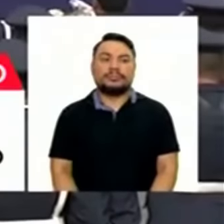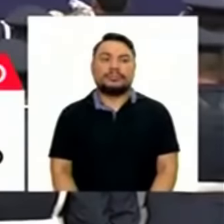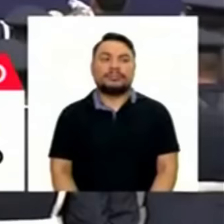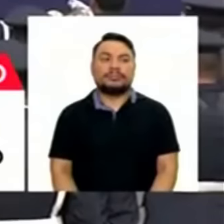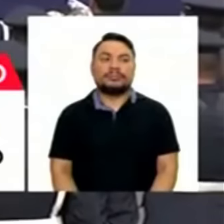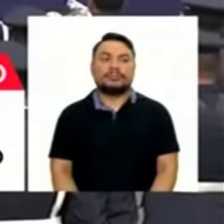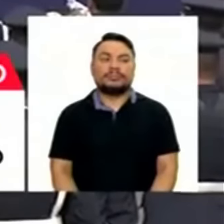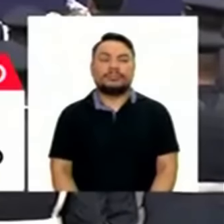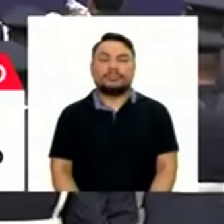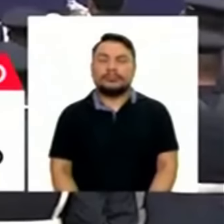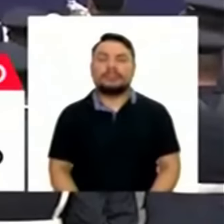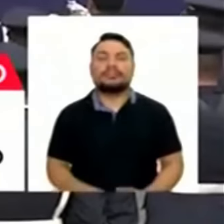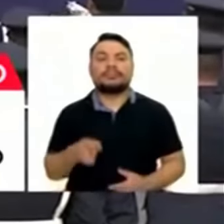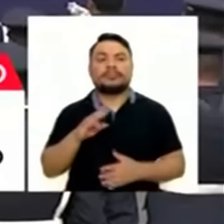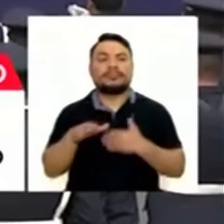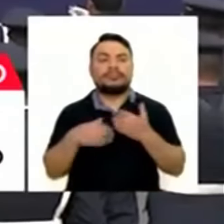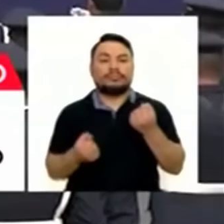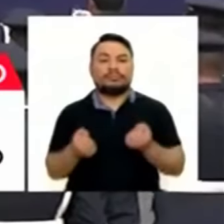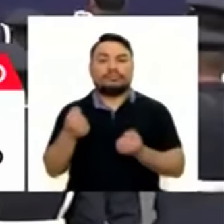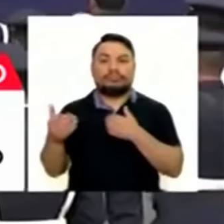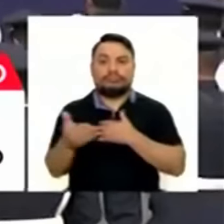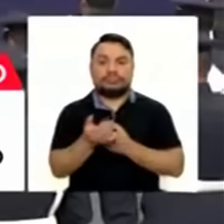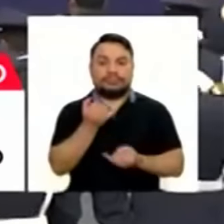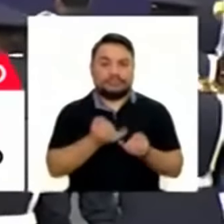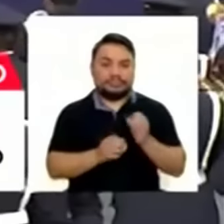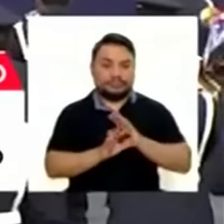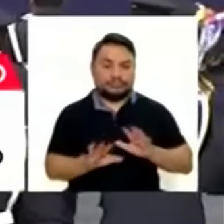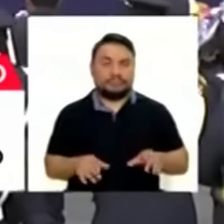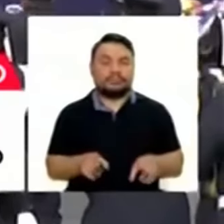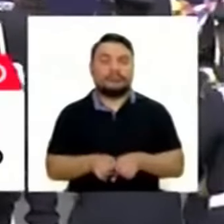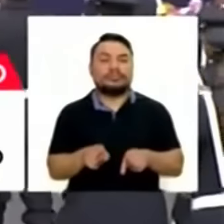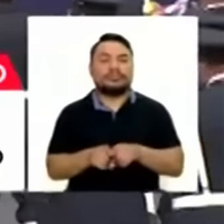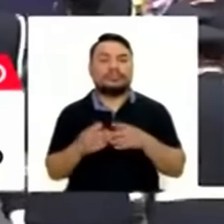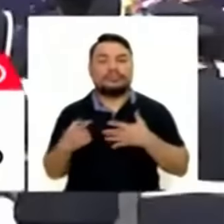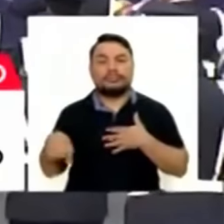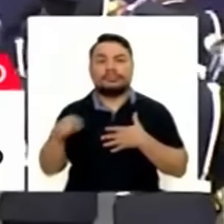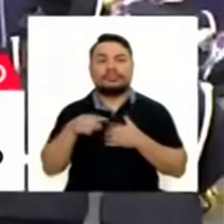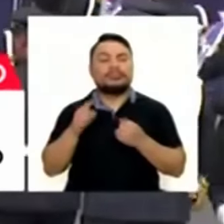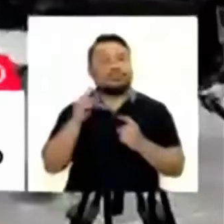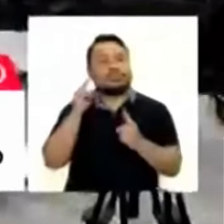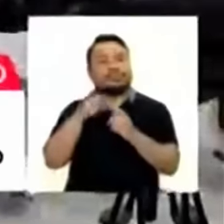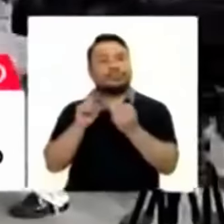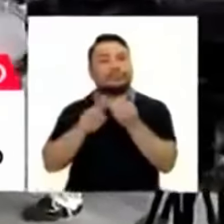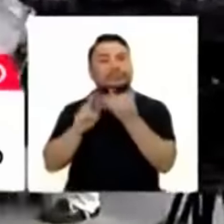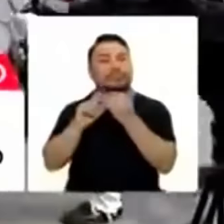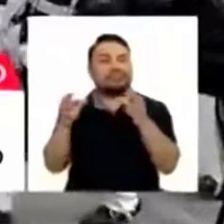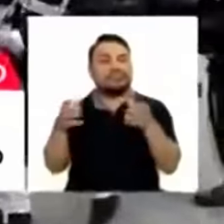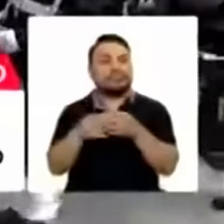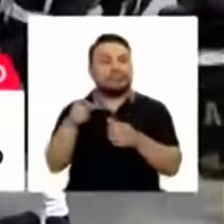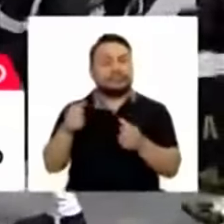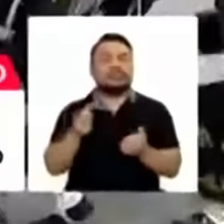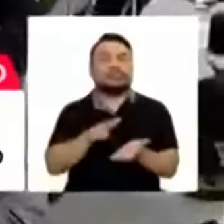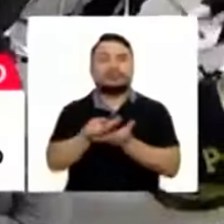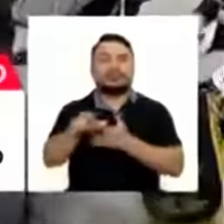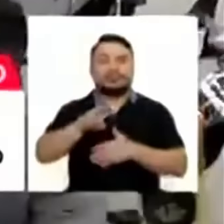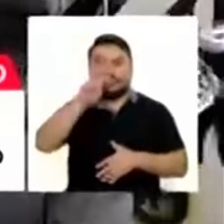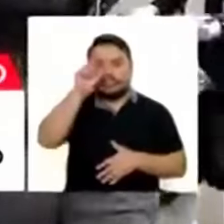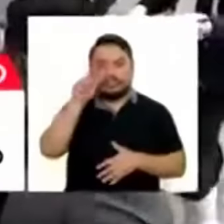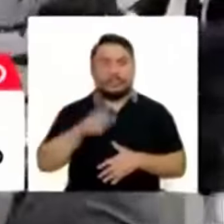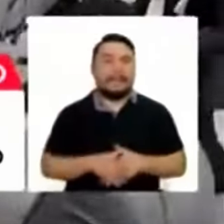De las unidades blindadas, así como por la división multipropósito de la Fuerza Aérea del